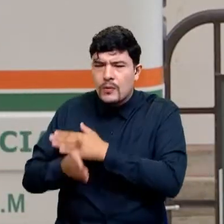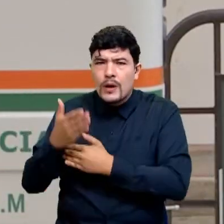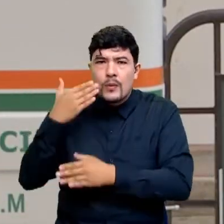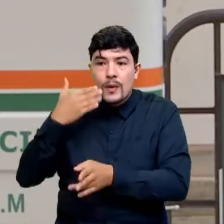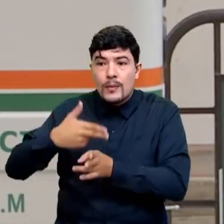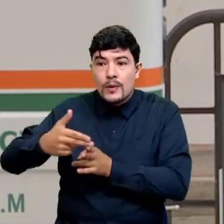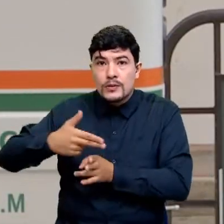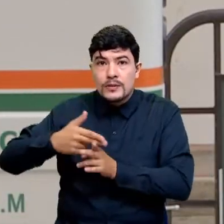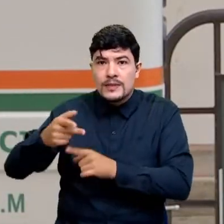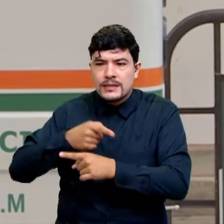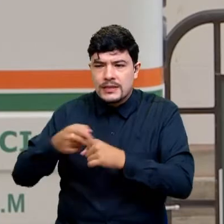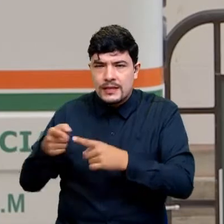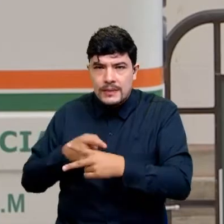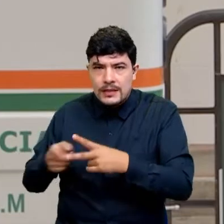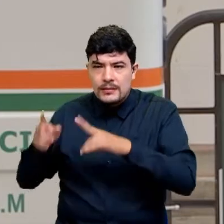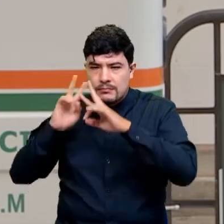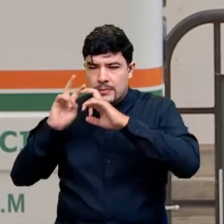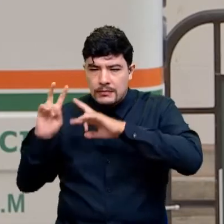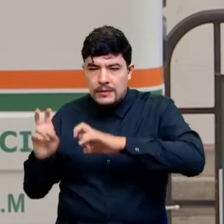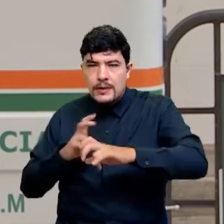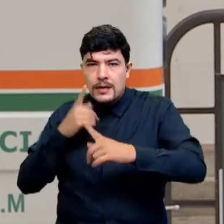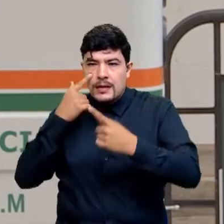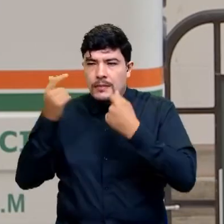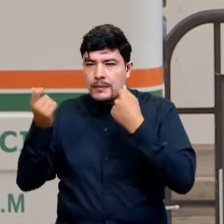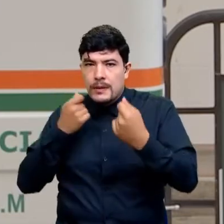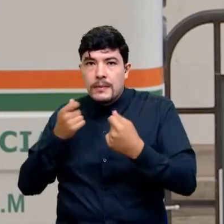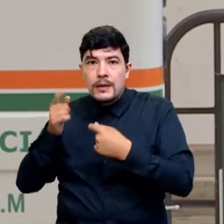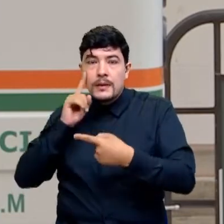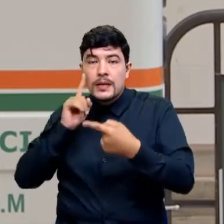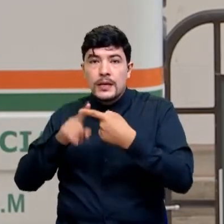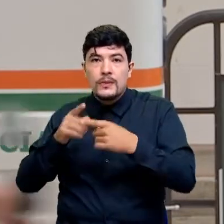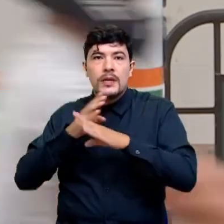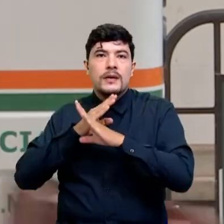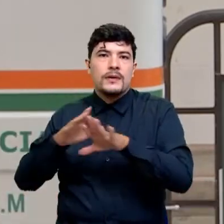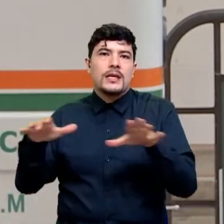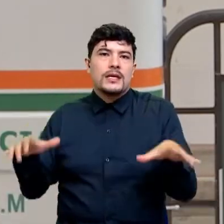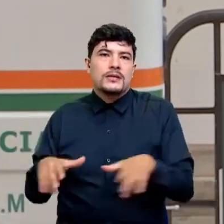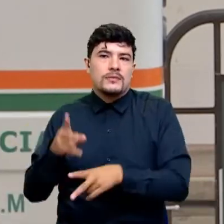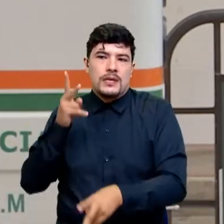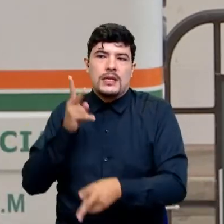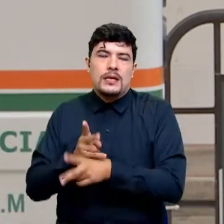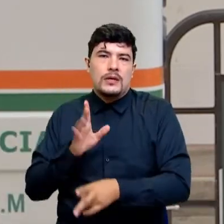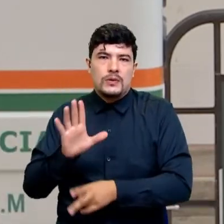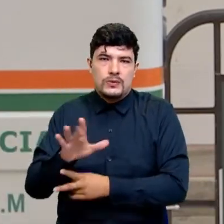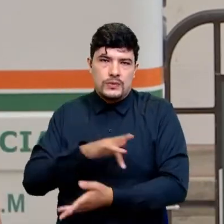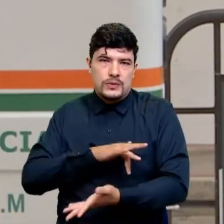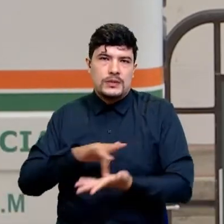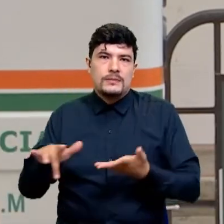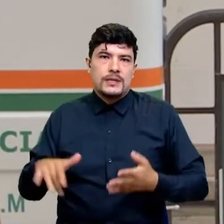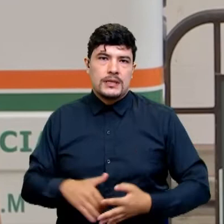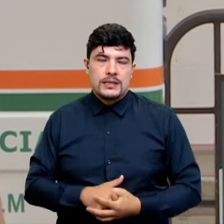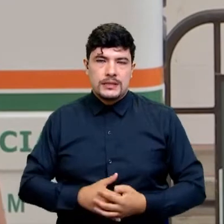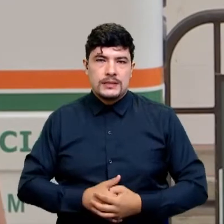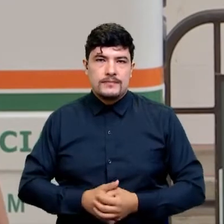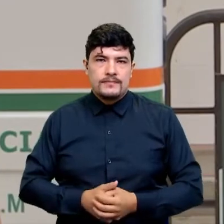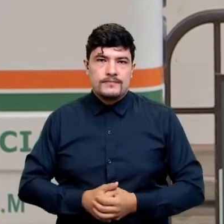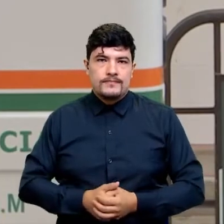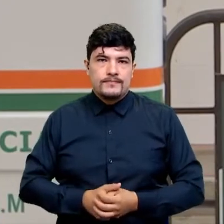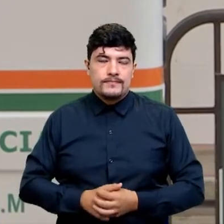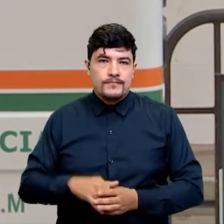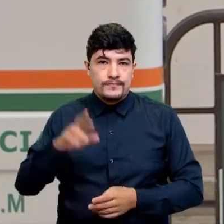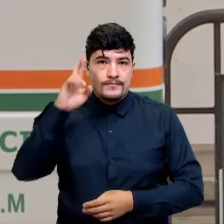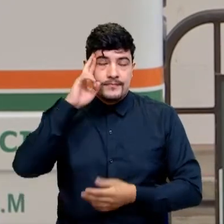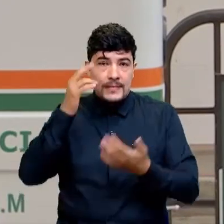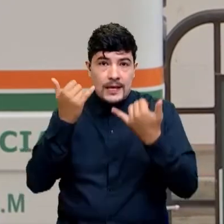semana realizando estos operativos para mitigar y controlar este sistema de emergencias médicos de la capital santandereana. Por el